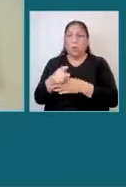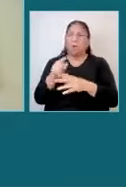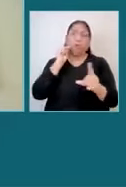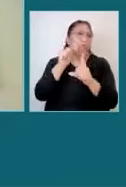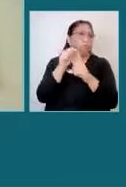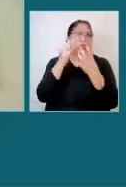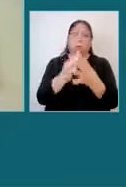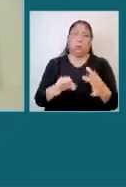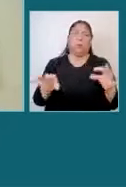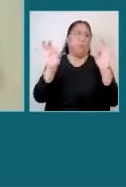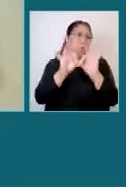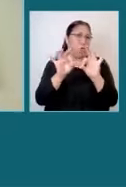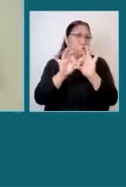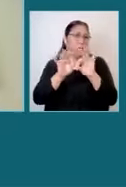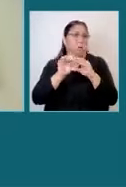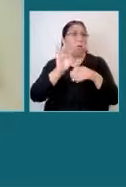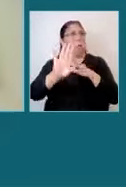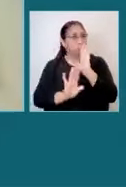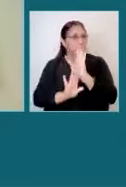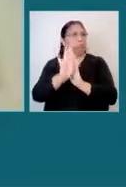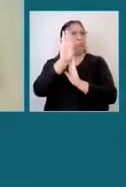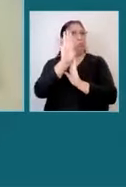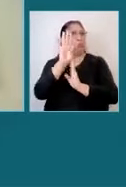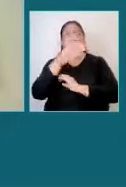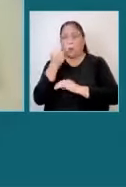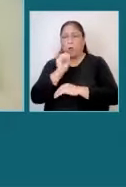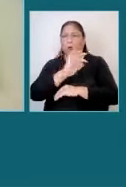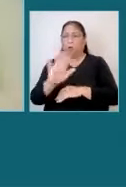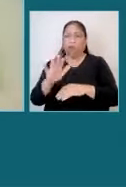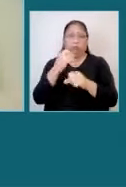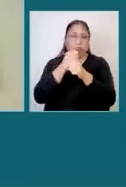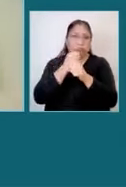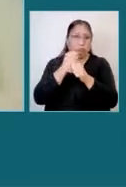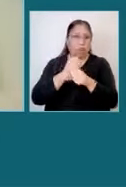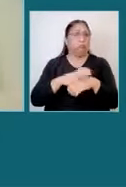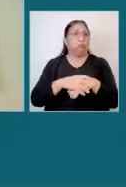también para su desarrollo y mejora en su competitividad.